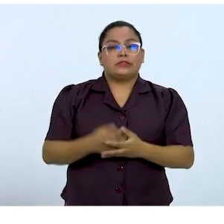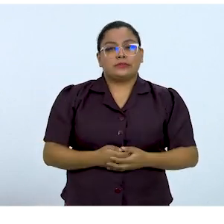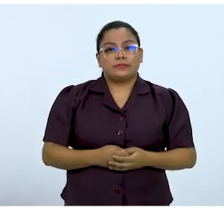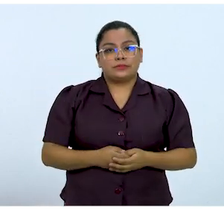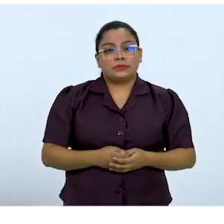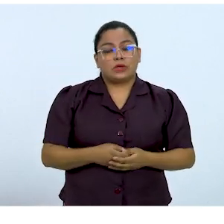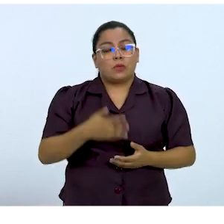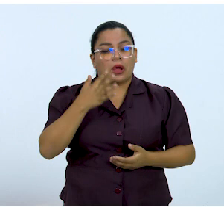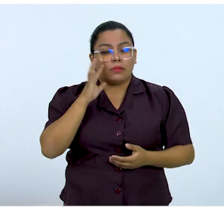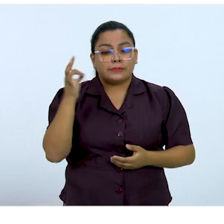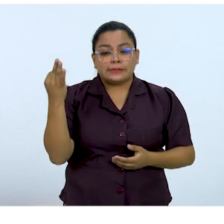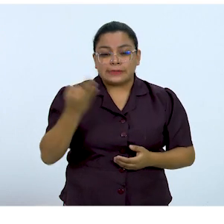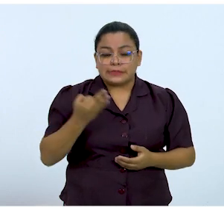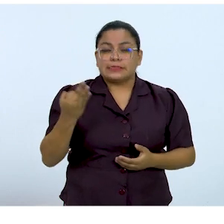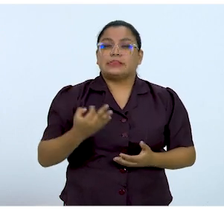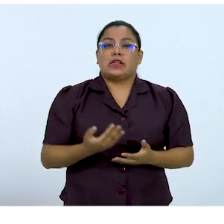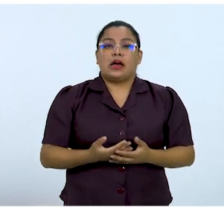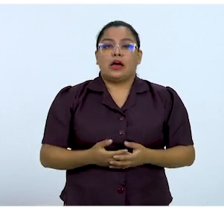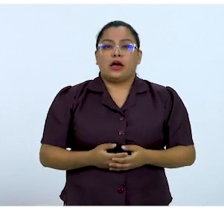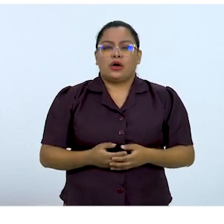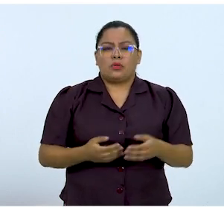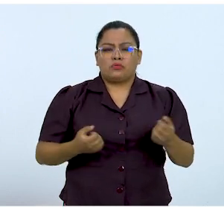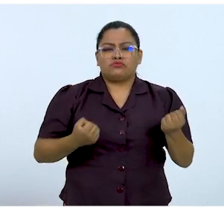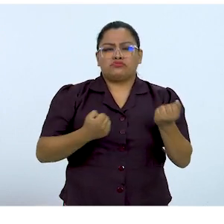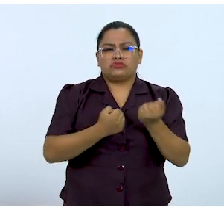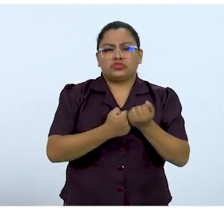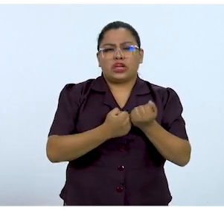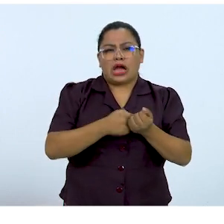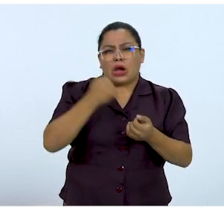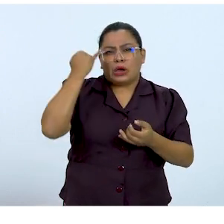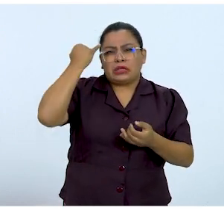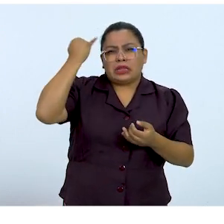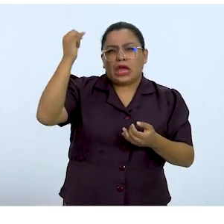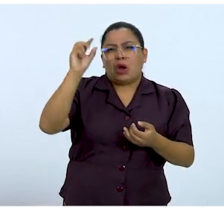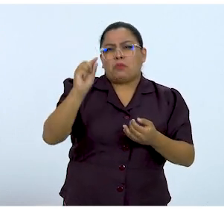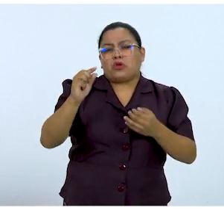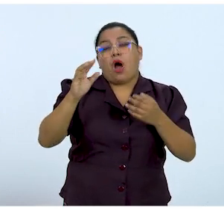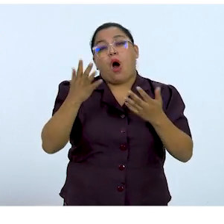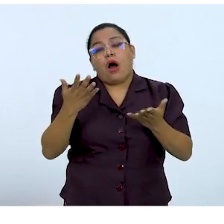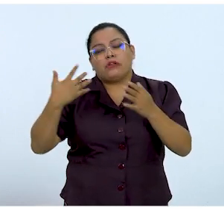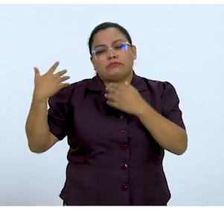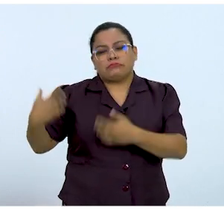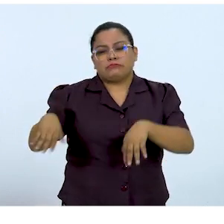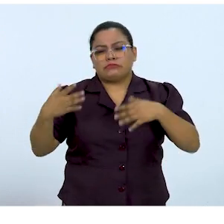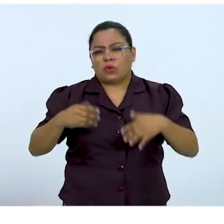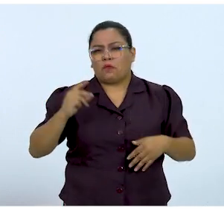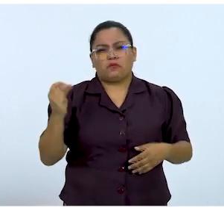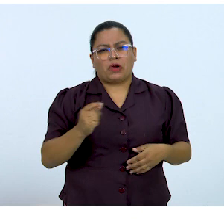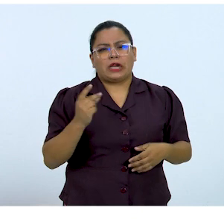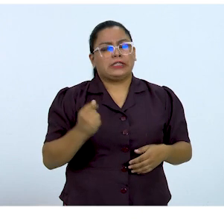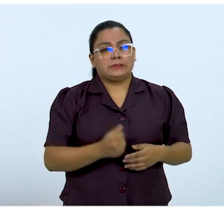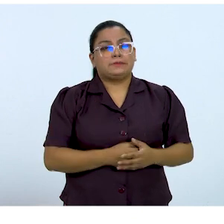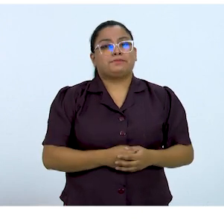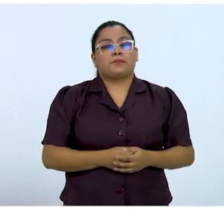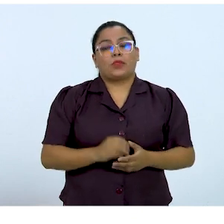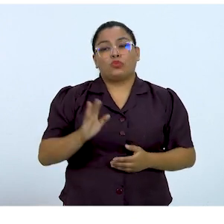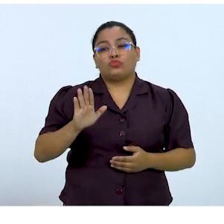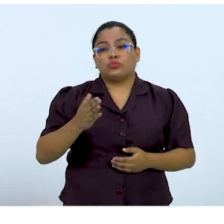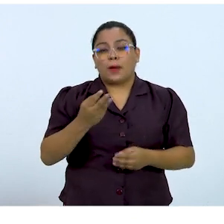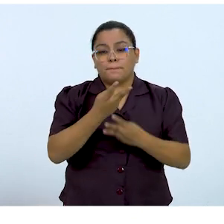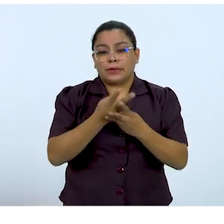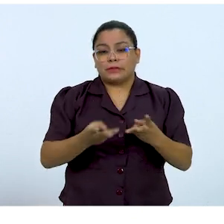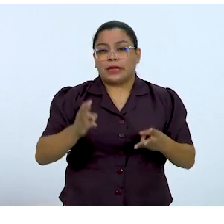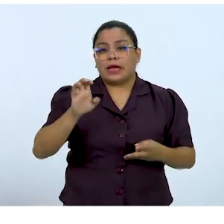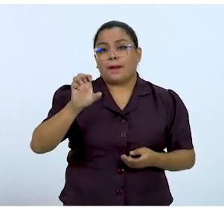secuencia, y en caso de ser necesario, podrás brindar referencia o asignar actividades fácilmente utilizando